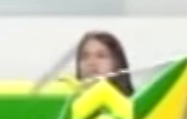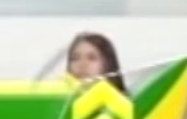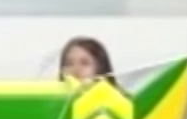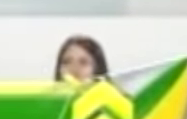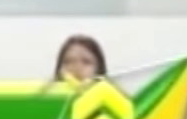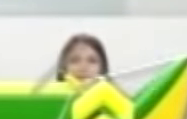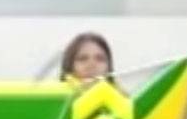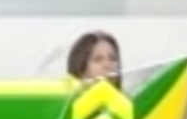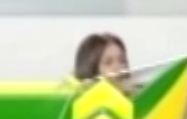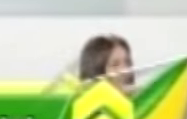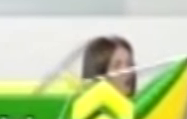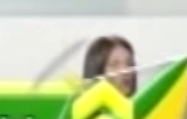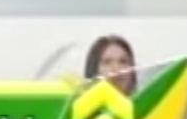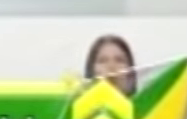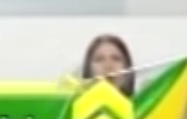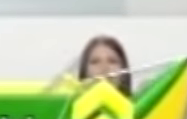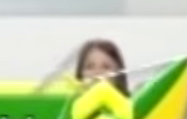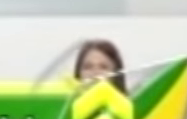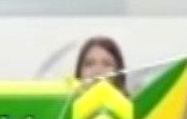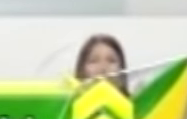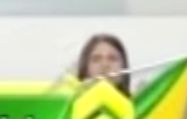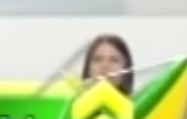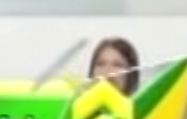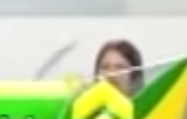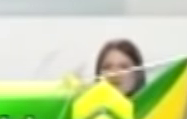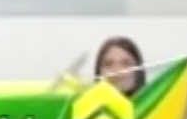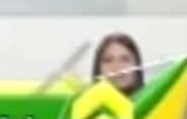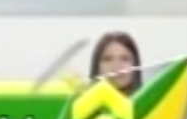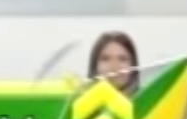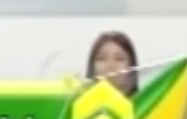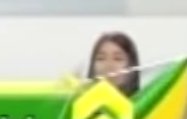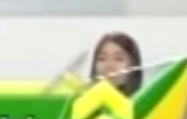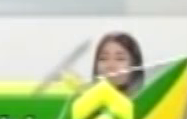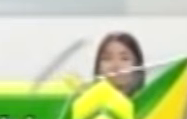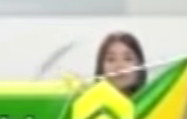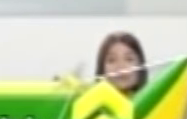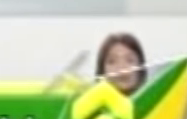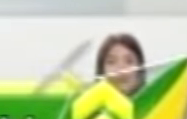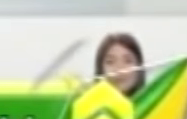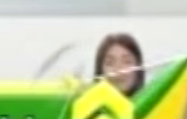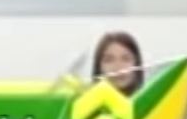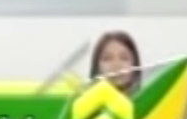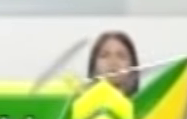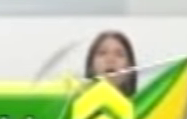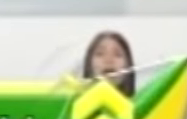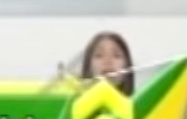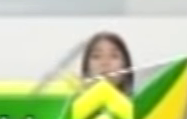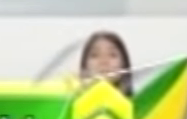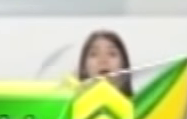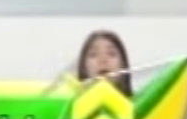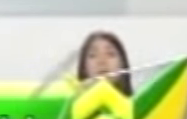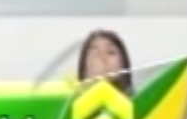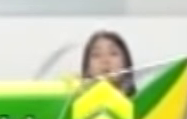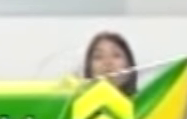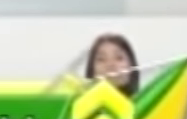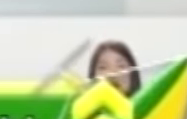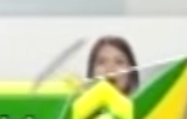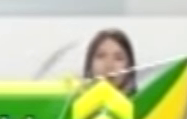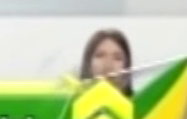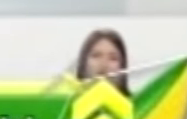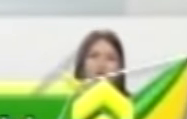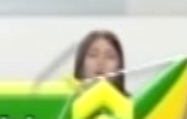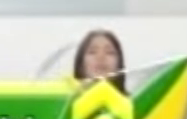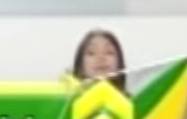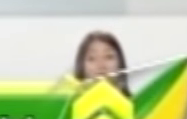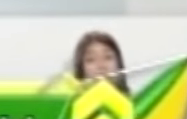de este código. Durante los próximos 6 meses las sanciones serán pedagógicas y alcaldes y